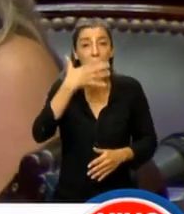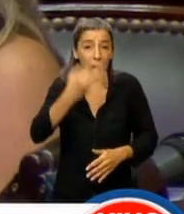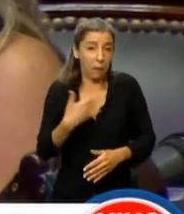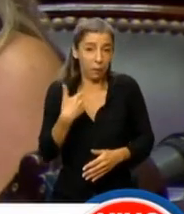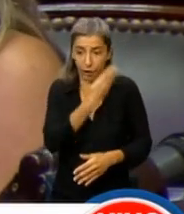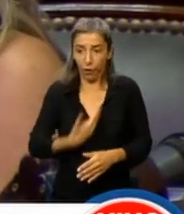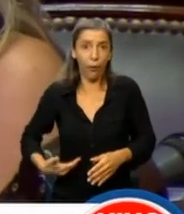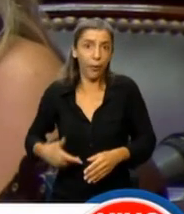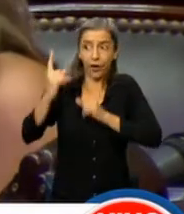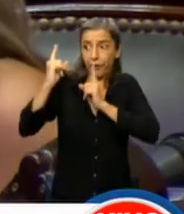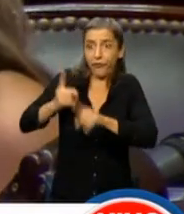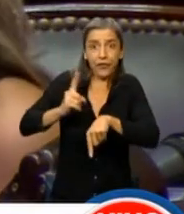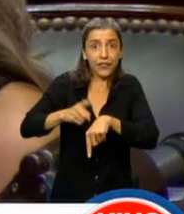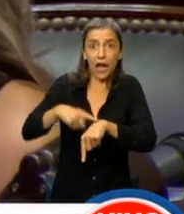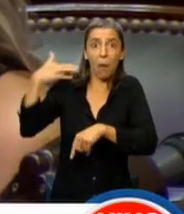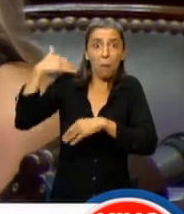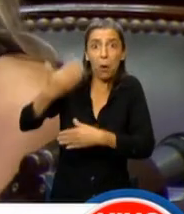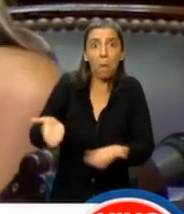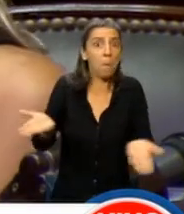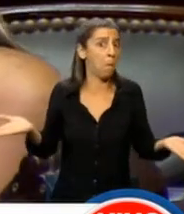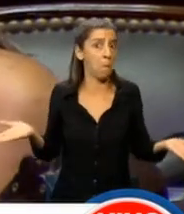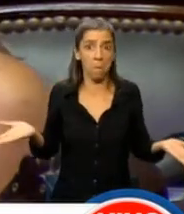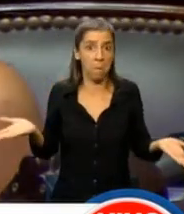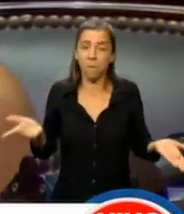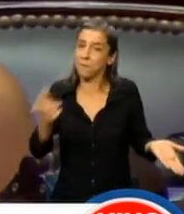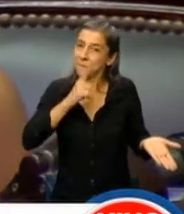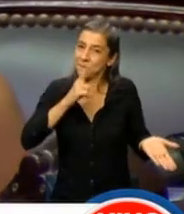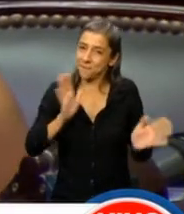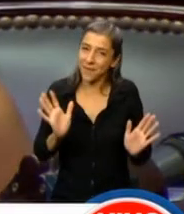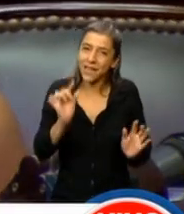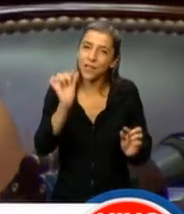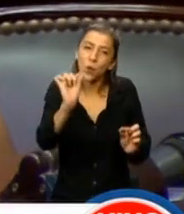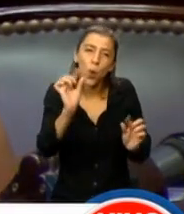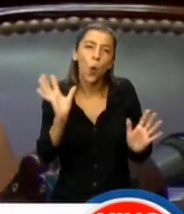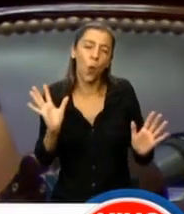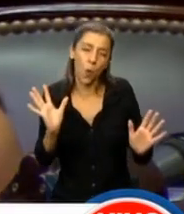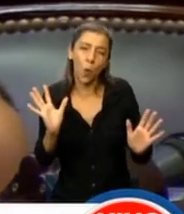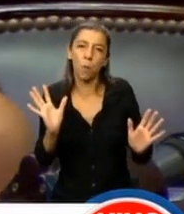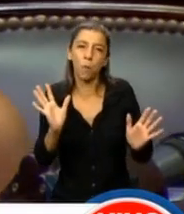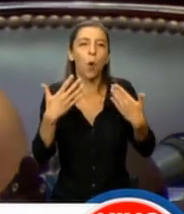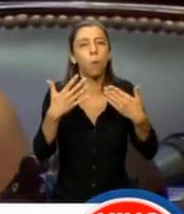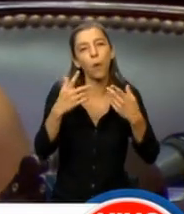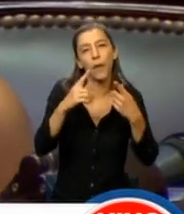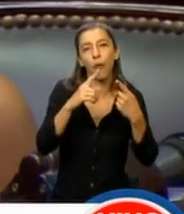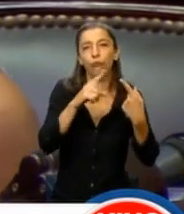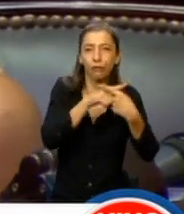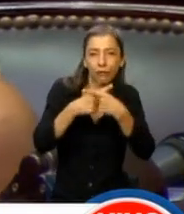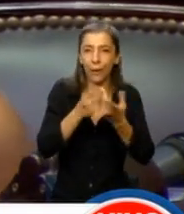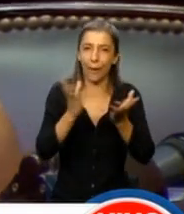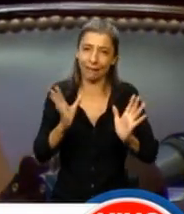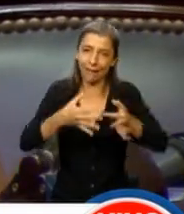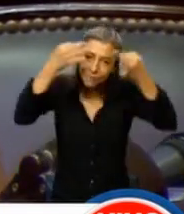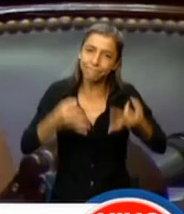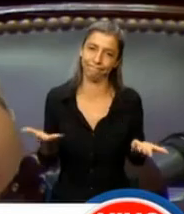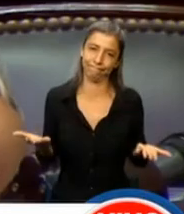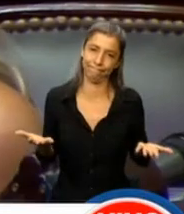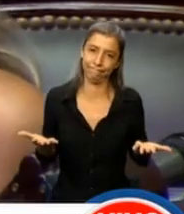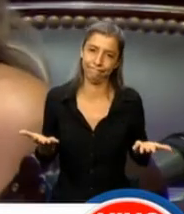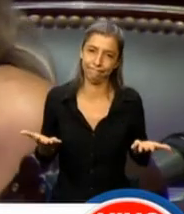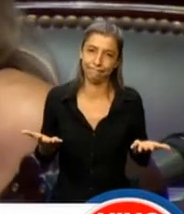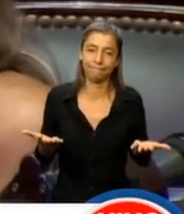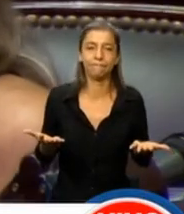tiempo, me parece que hay que empezar a discutir algunas cosas un poquito más concretas. Señor